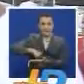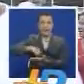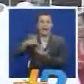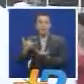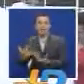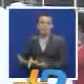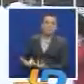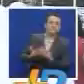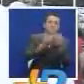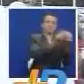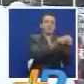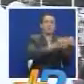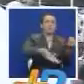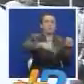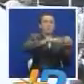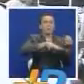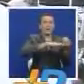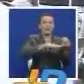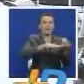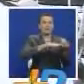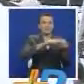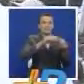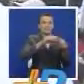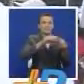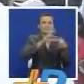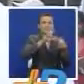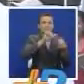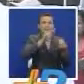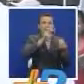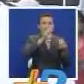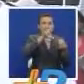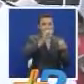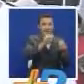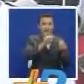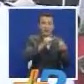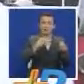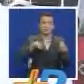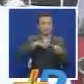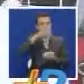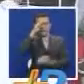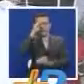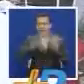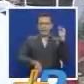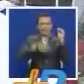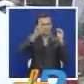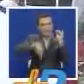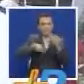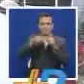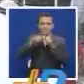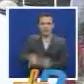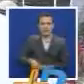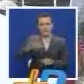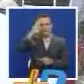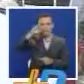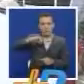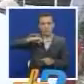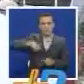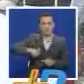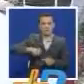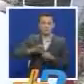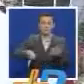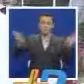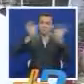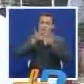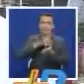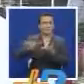fuera de eso no concertaron con ninguno de los líderes el traslado de todo lo que es la parte administrativa y la parte del personal hacia la estación Quinta del barrio La